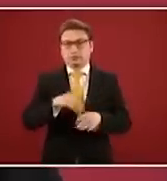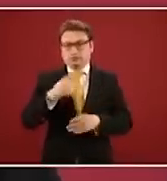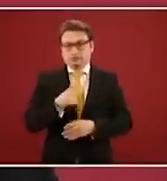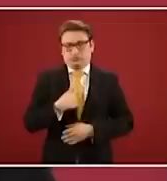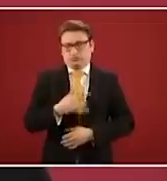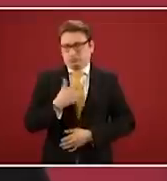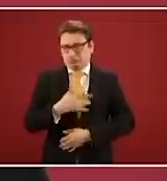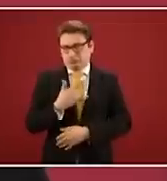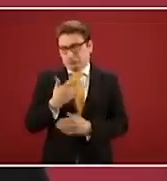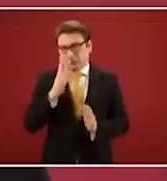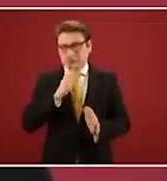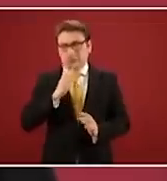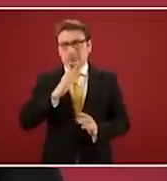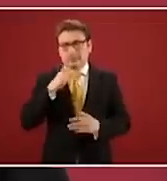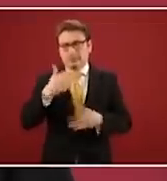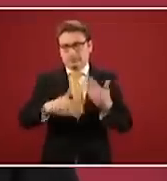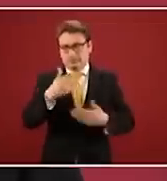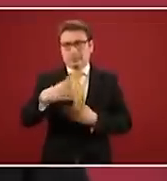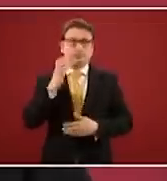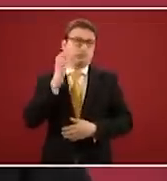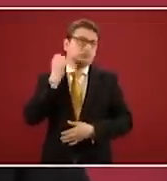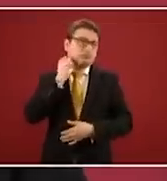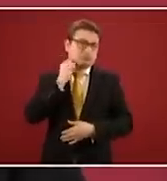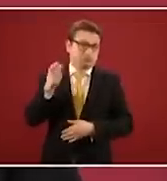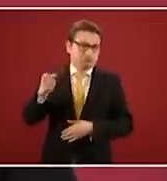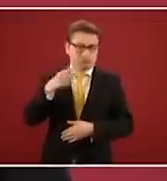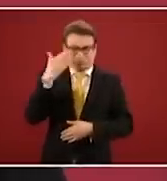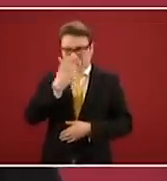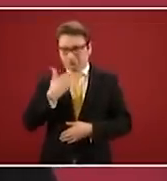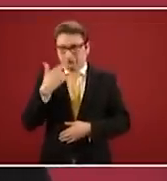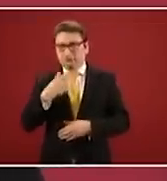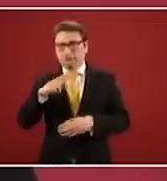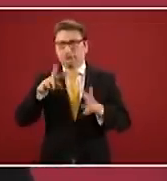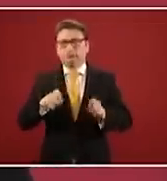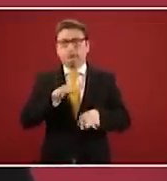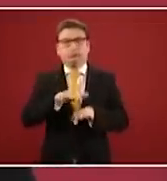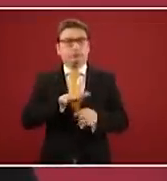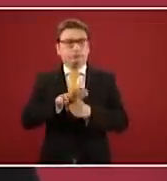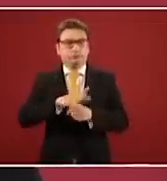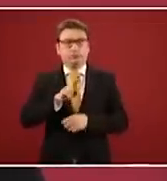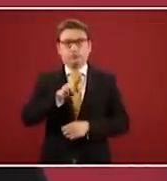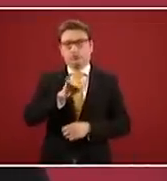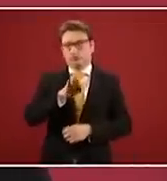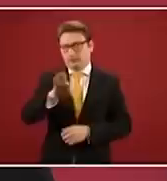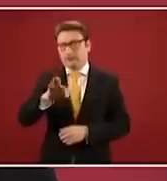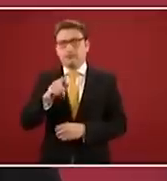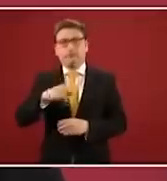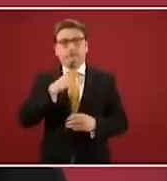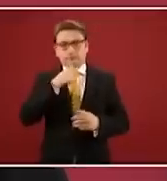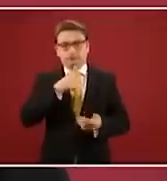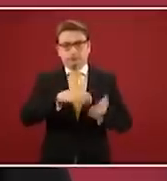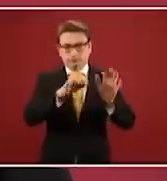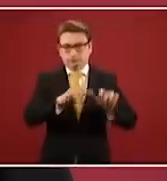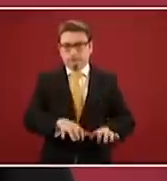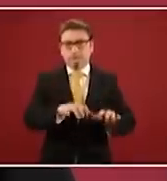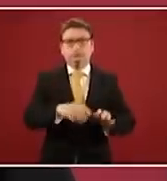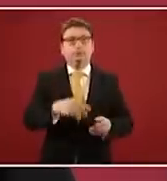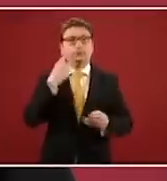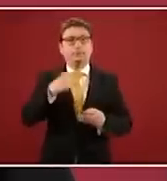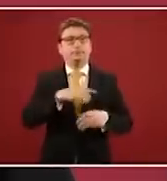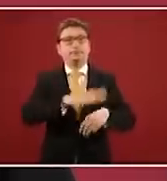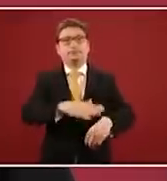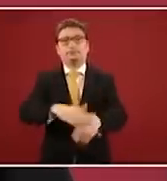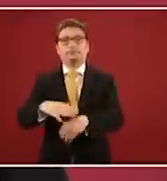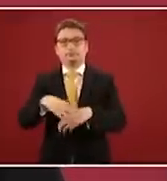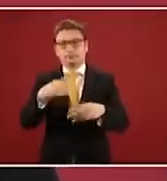pero tendrá que revisar el Senado de la República, y es el relativo a que la UIF notifique por escrito a las